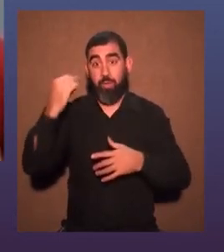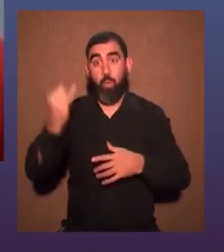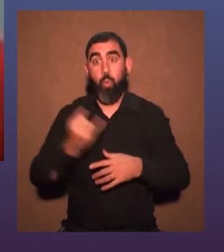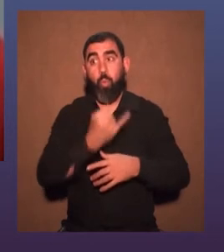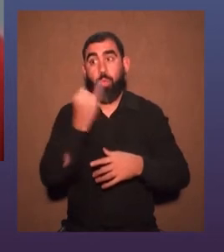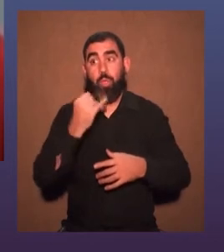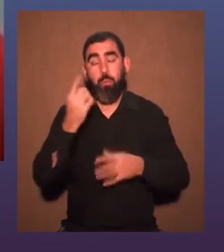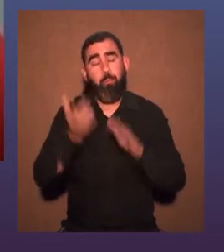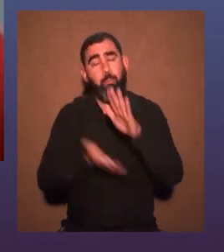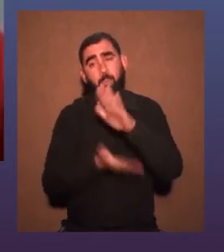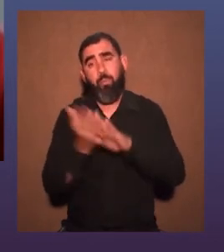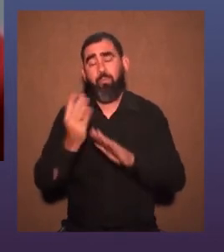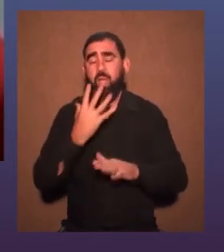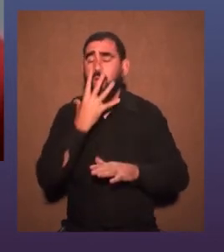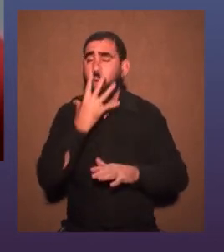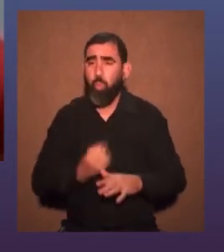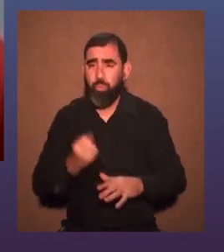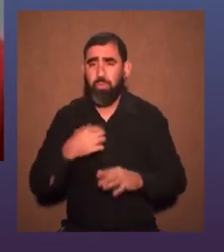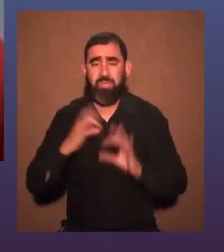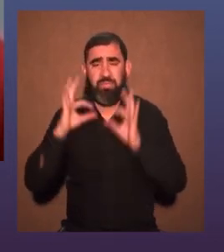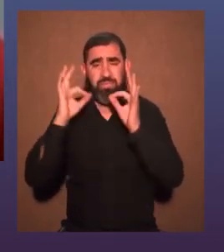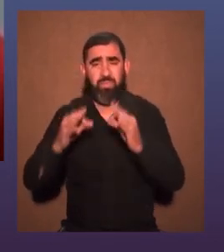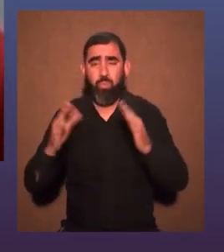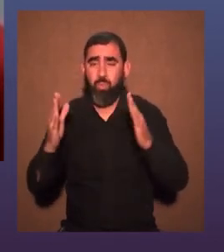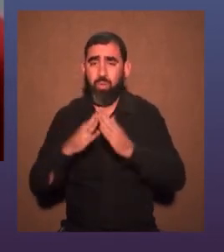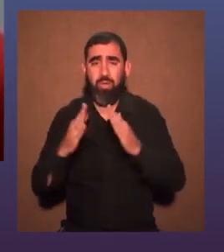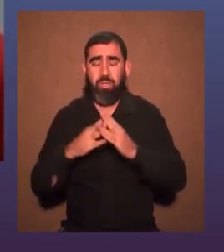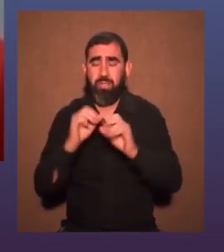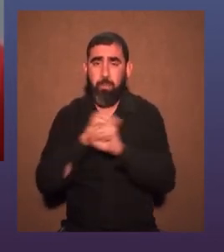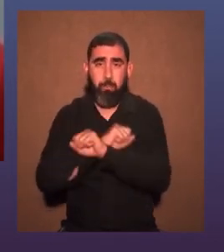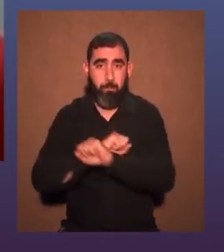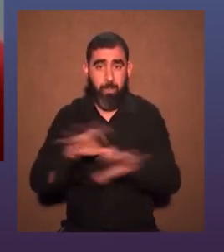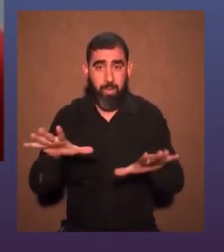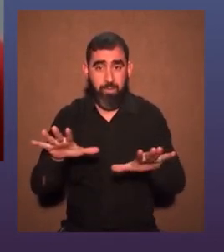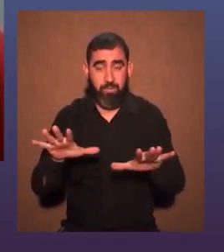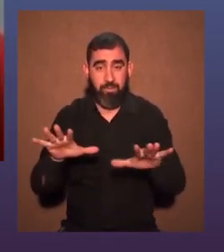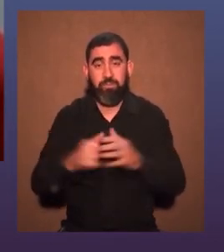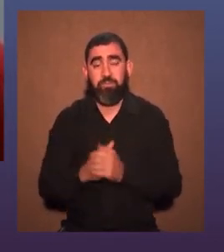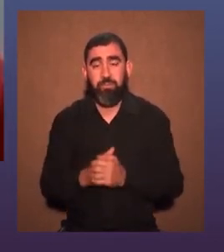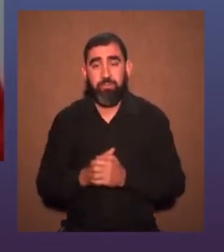muy angustiado ayer. Llegué a casa acá, no quería saber de nada.